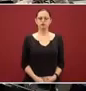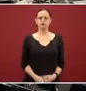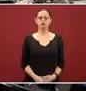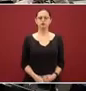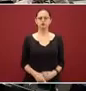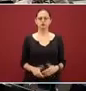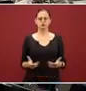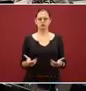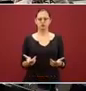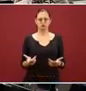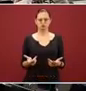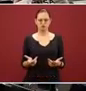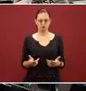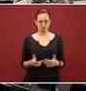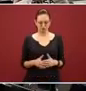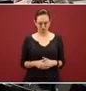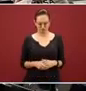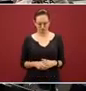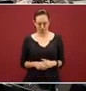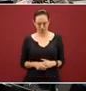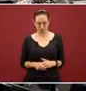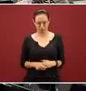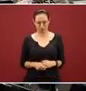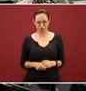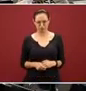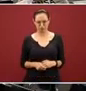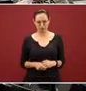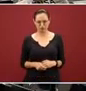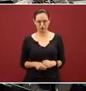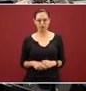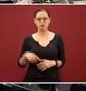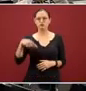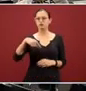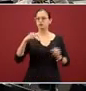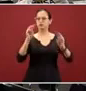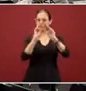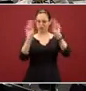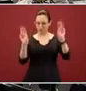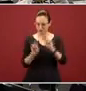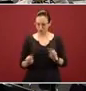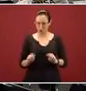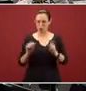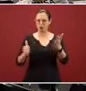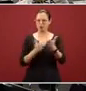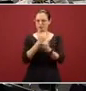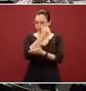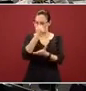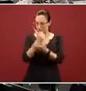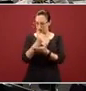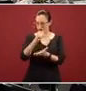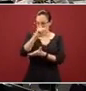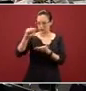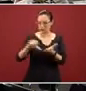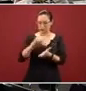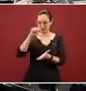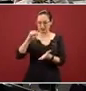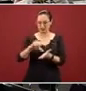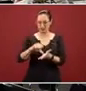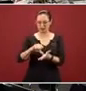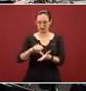todo, que nosotros se ha predicho y se está observando donde las ciudades que